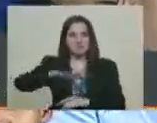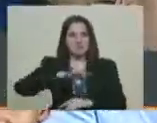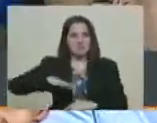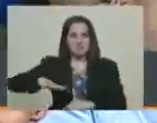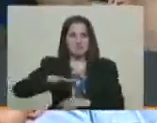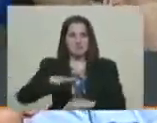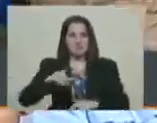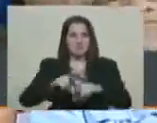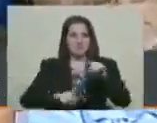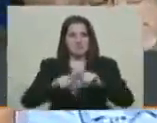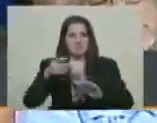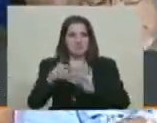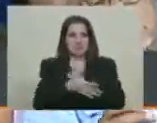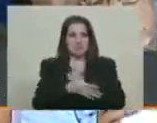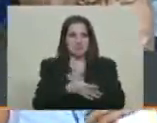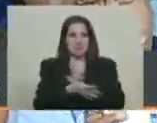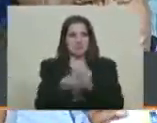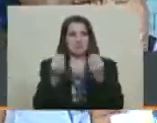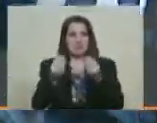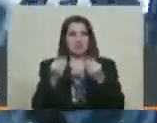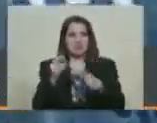voto, por la soberanía popular.